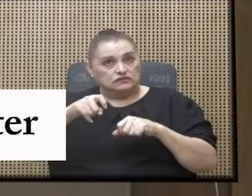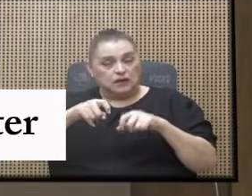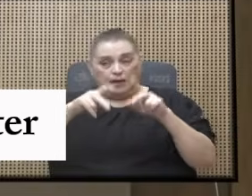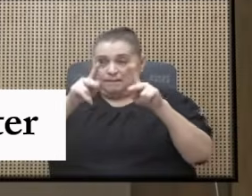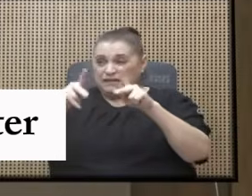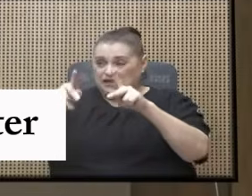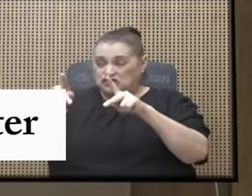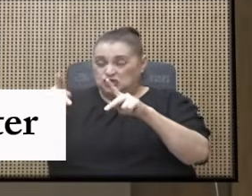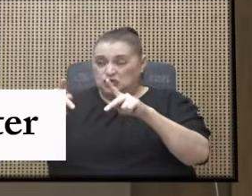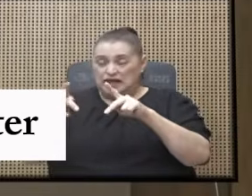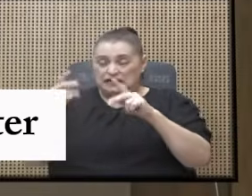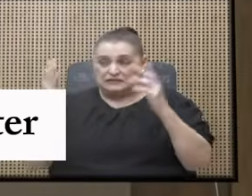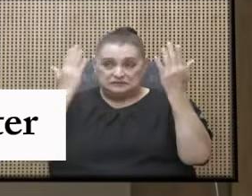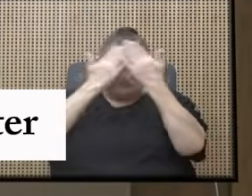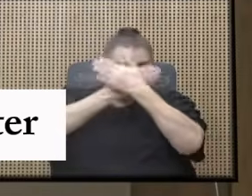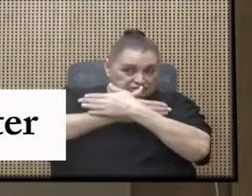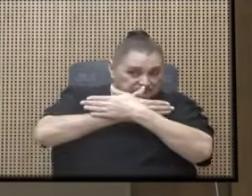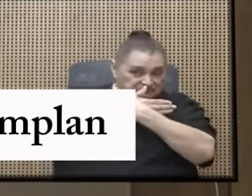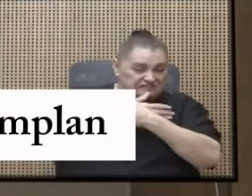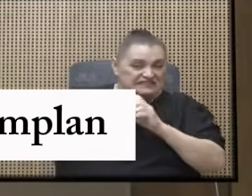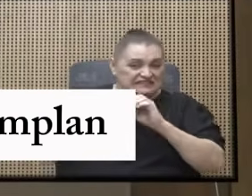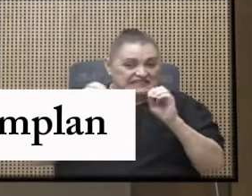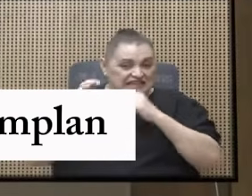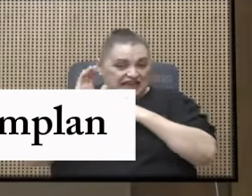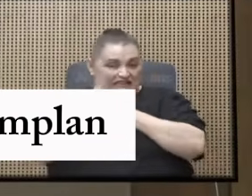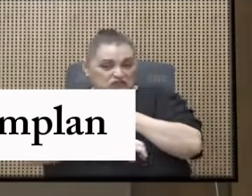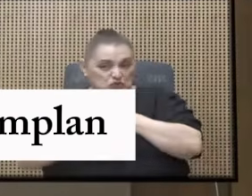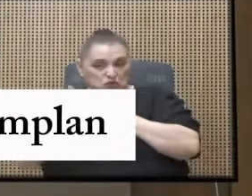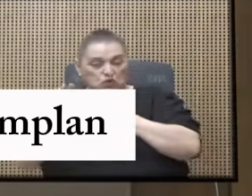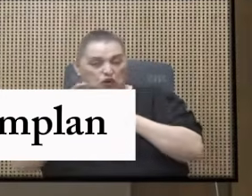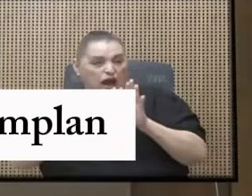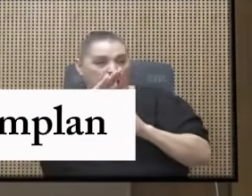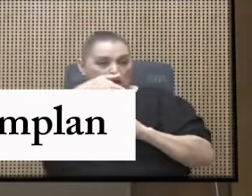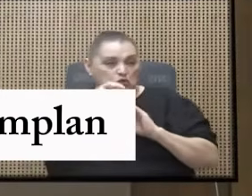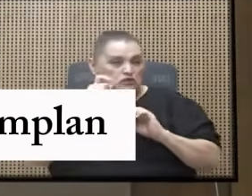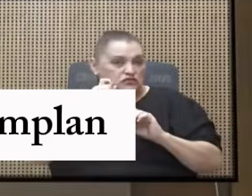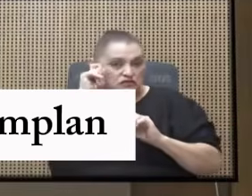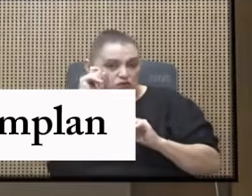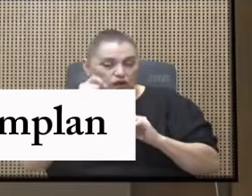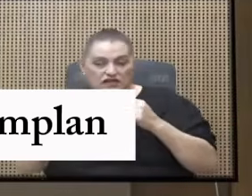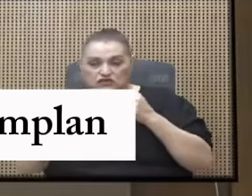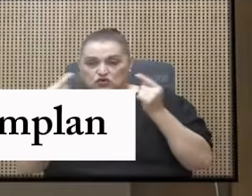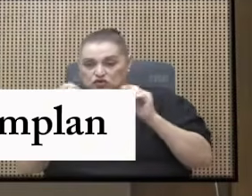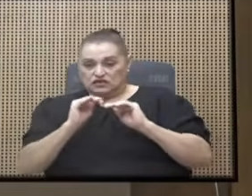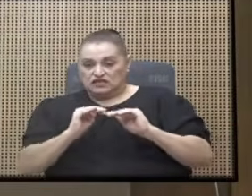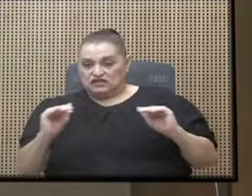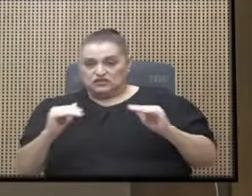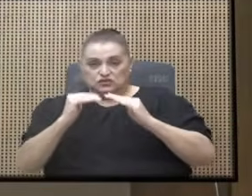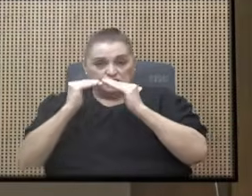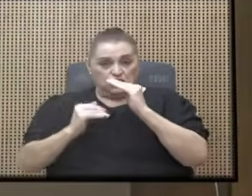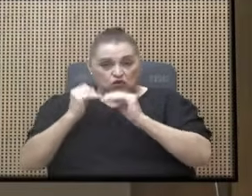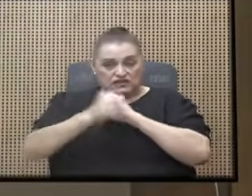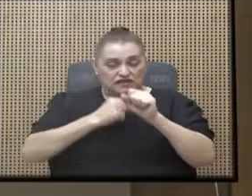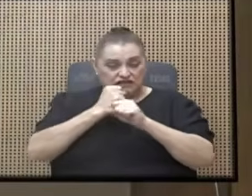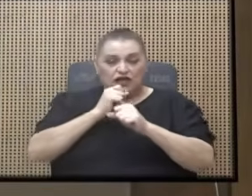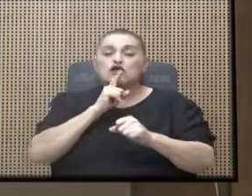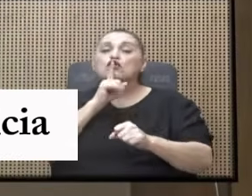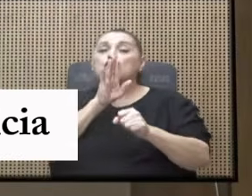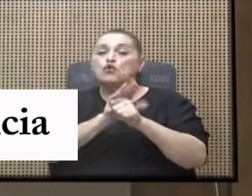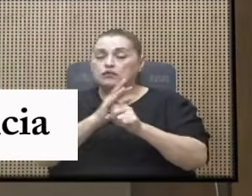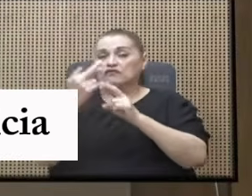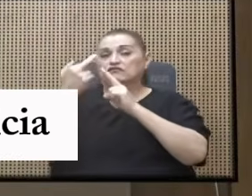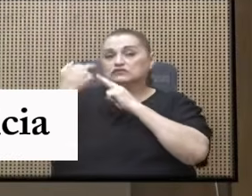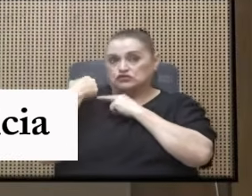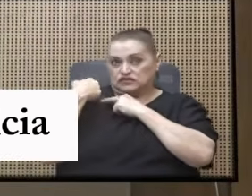se escudan en la impunidad para cometer abusos sexuales contra menores de edad cumplan su responsabilidad